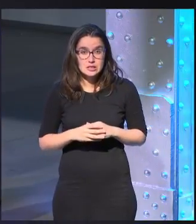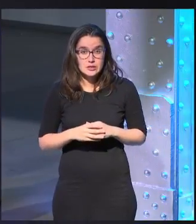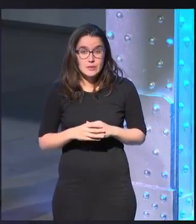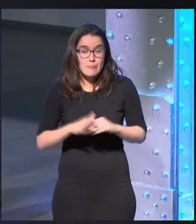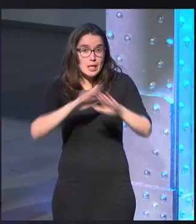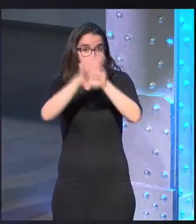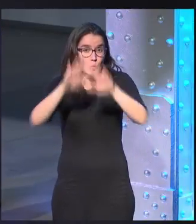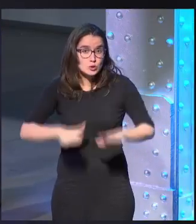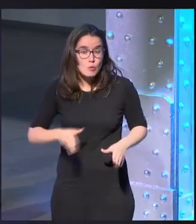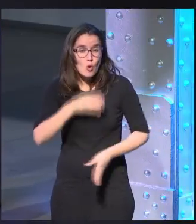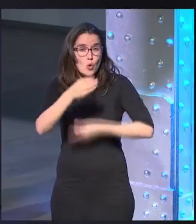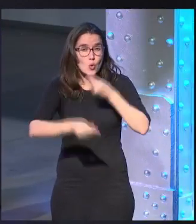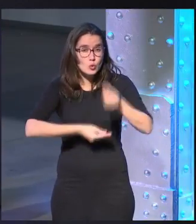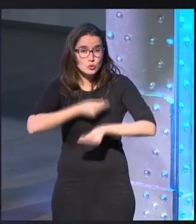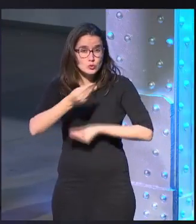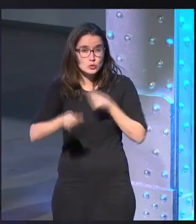Y finalmente, utilizando